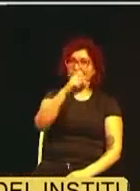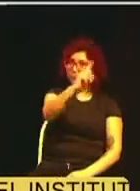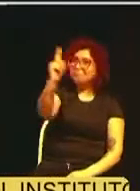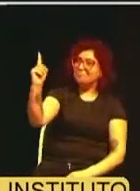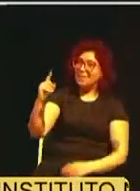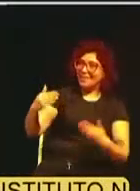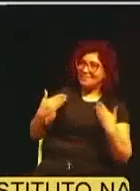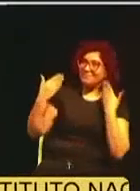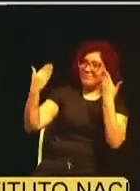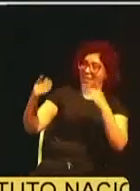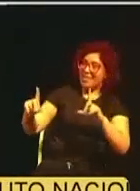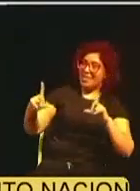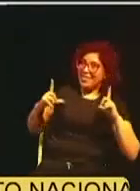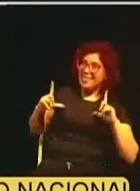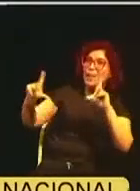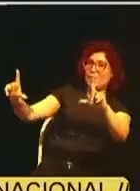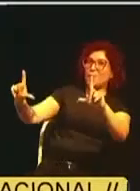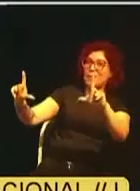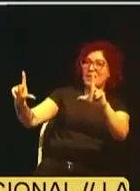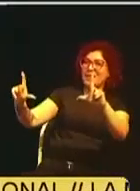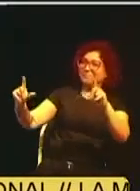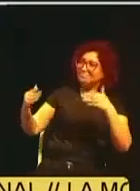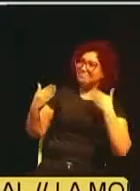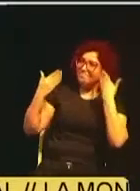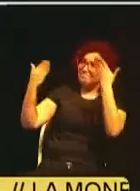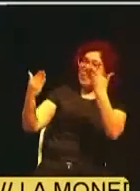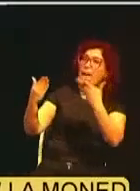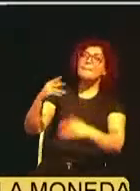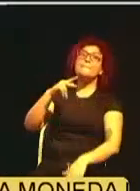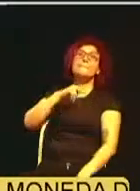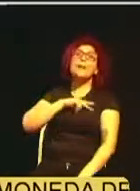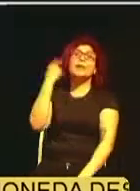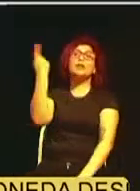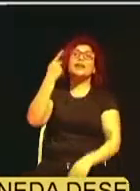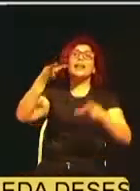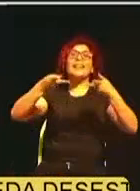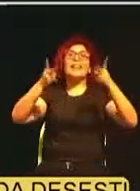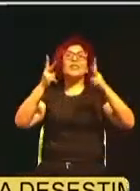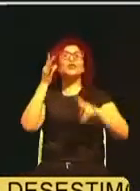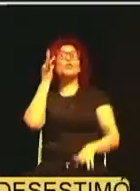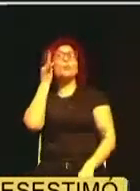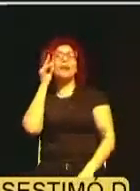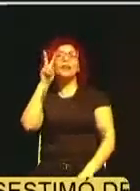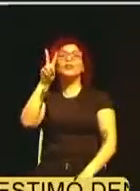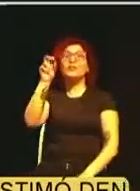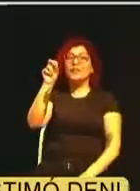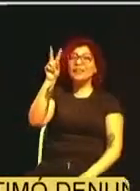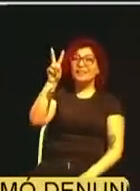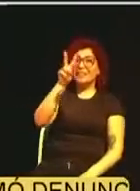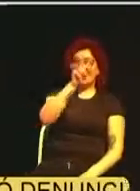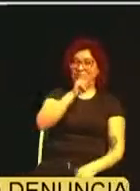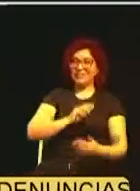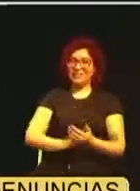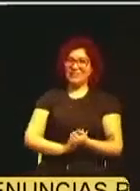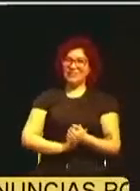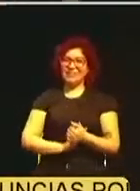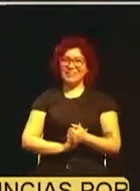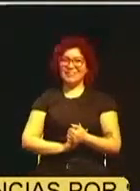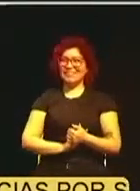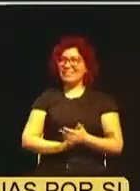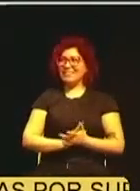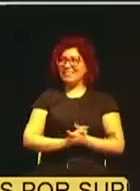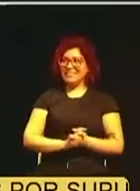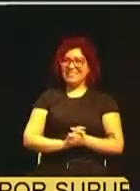para recibir el diploma que la inviste como Premio Nacional de Derechos Humanos 2022.